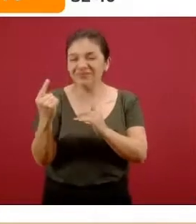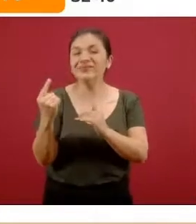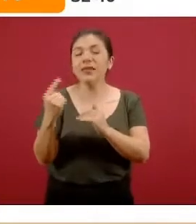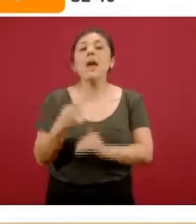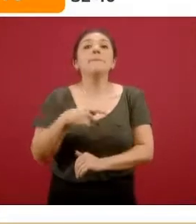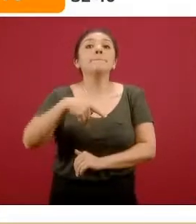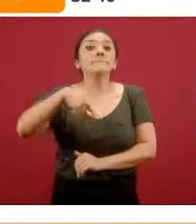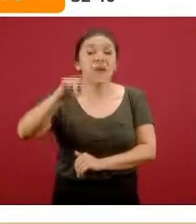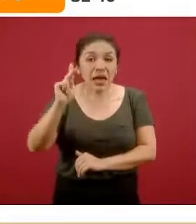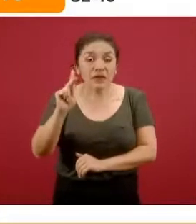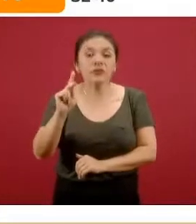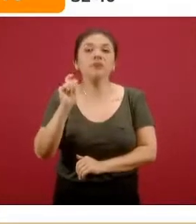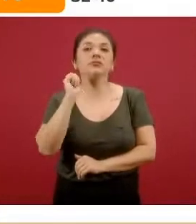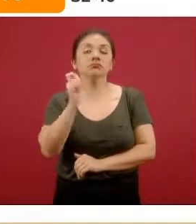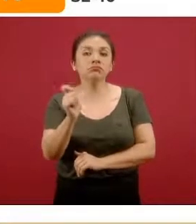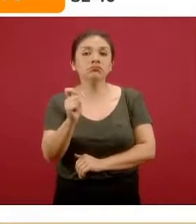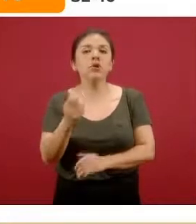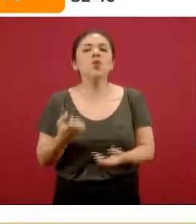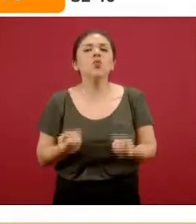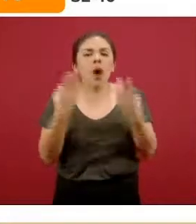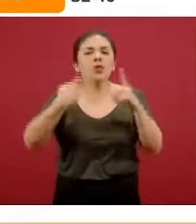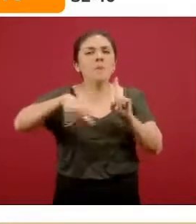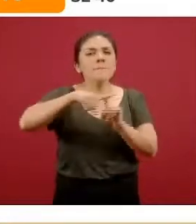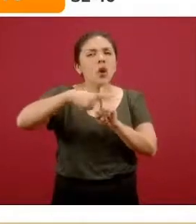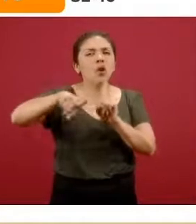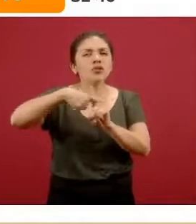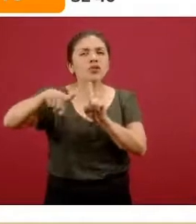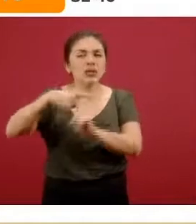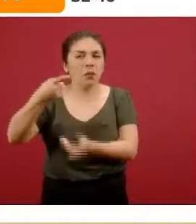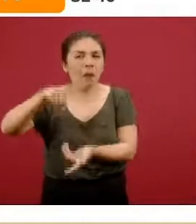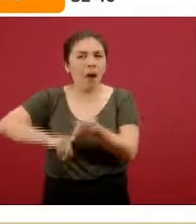Sin embargo, el porcentaje de positividad que viene